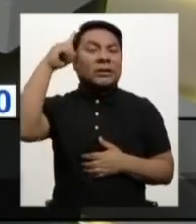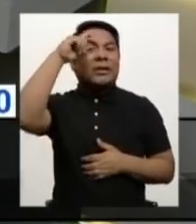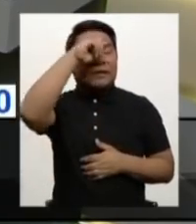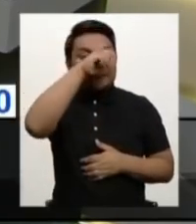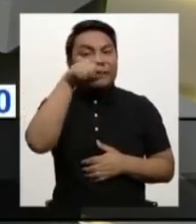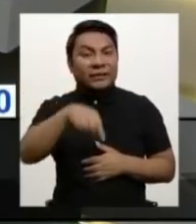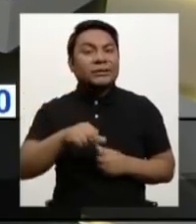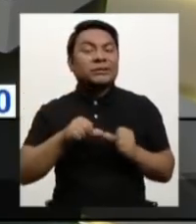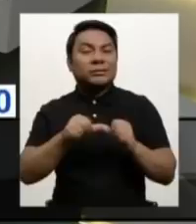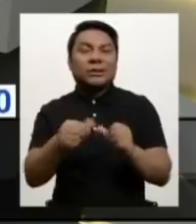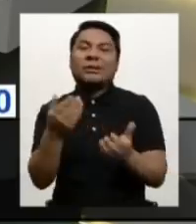continuar en estas usar lamentablemente